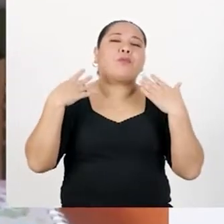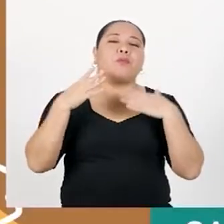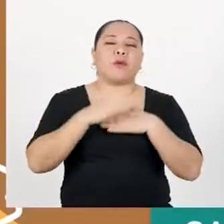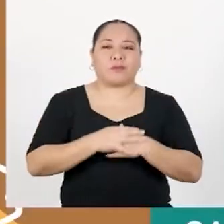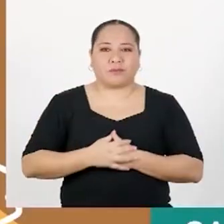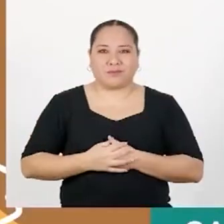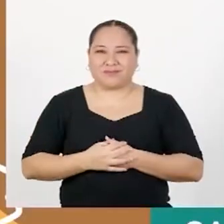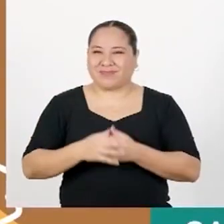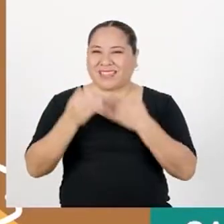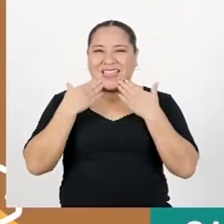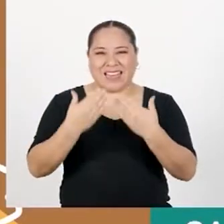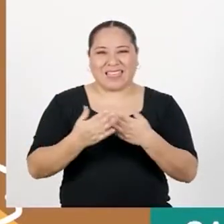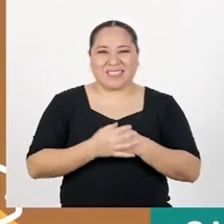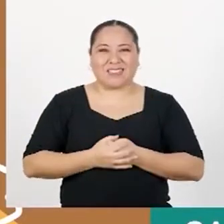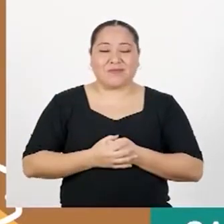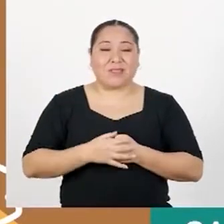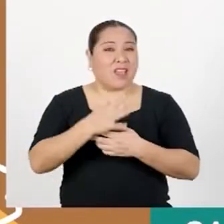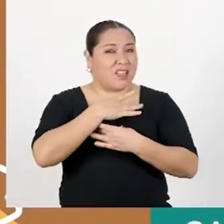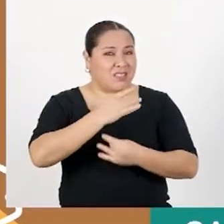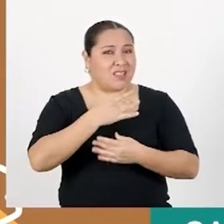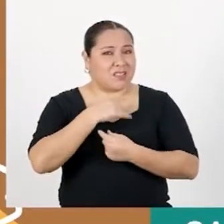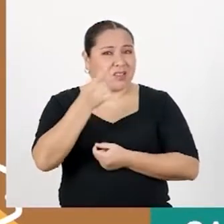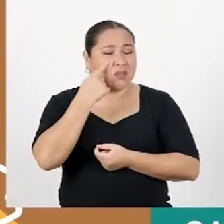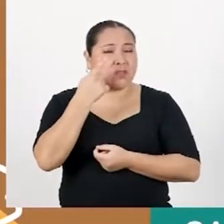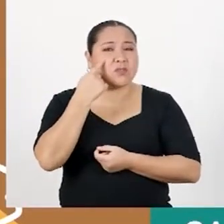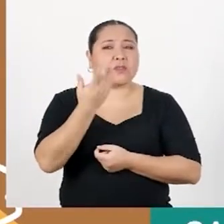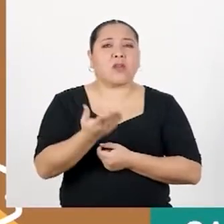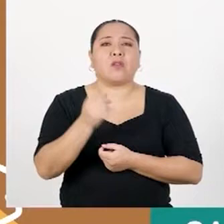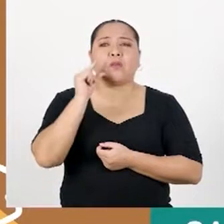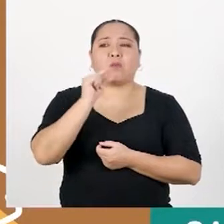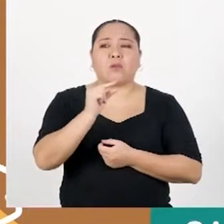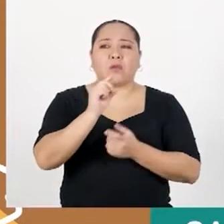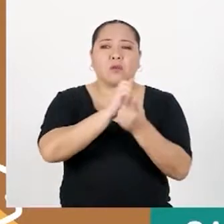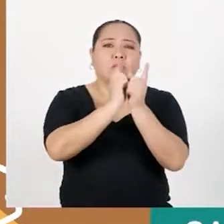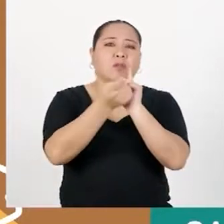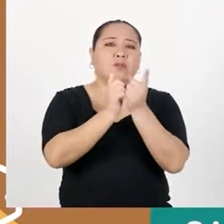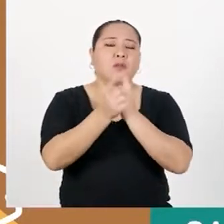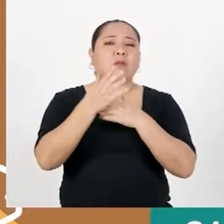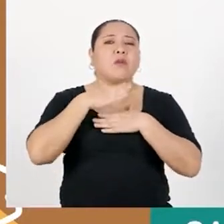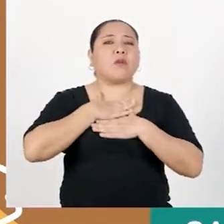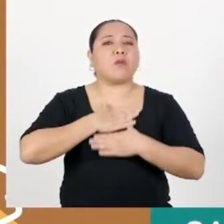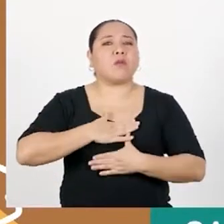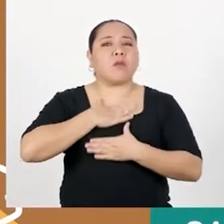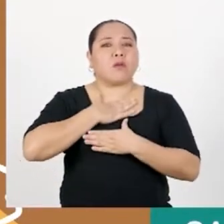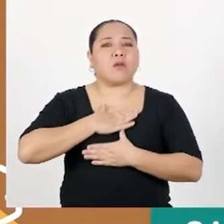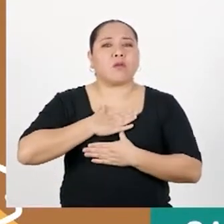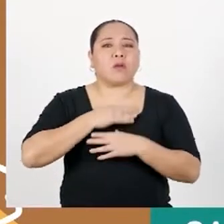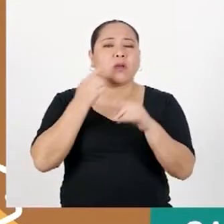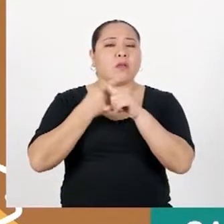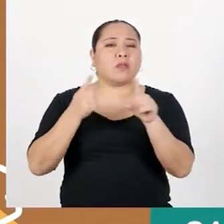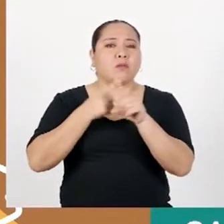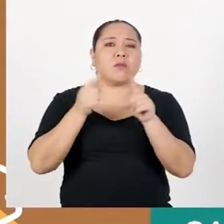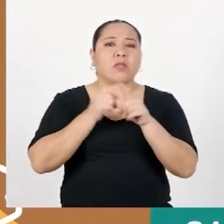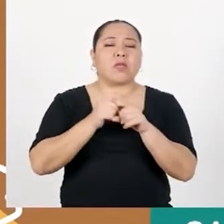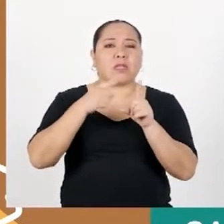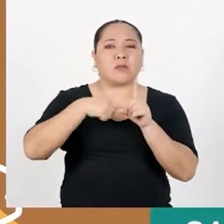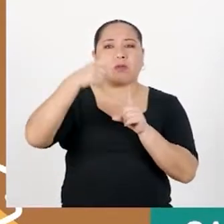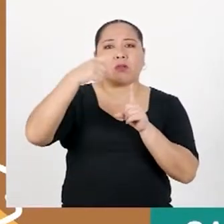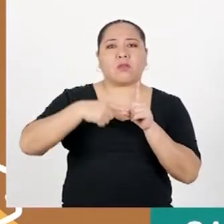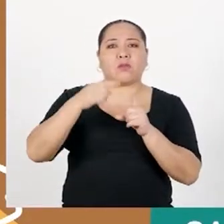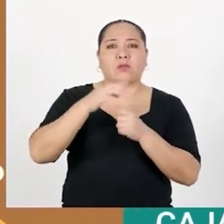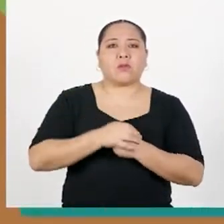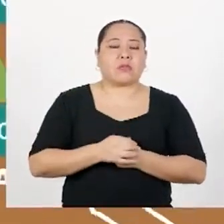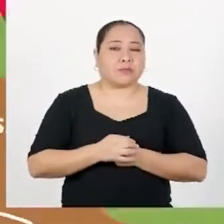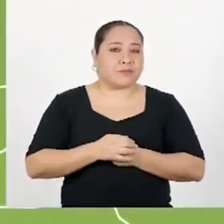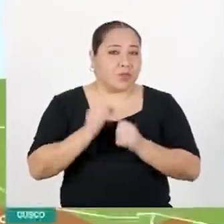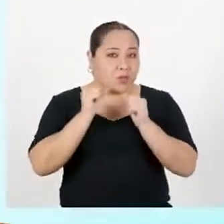fresco. Gracias. Qué interesante conocer un poco más de los cambios en el cuerpo al estar en diferentes temperaturas del